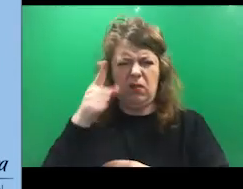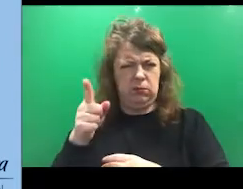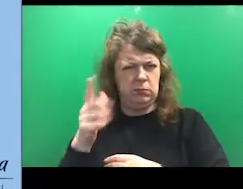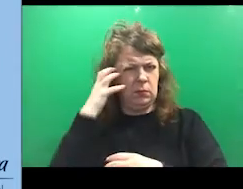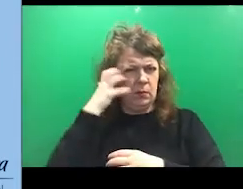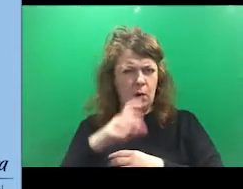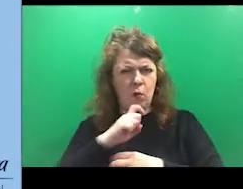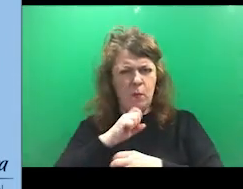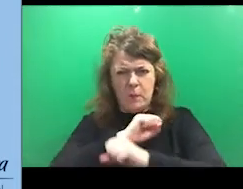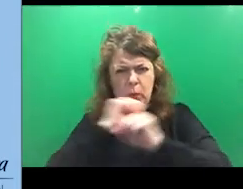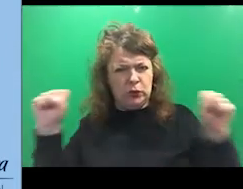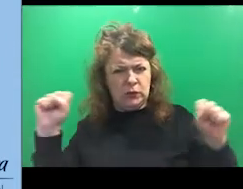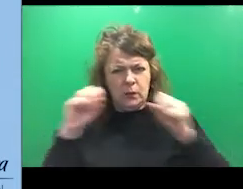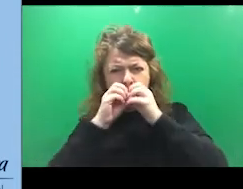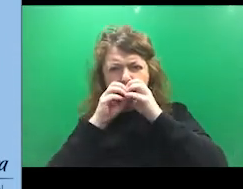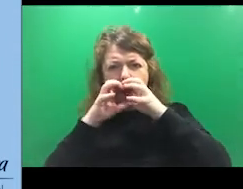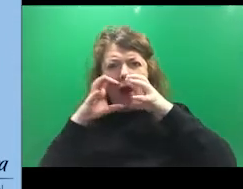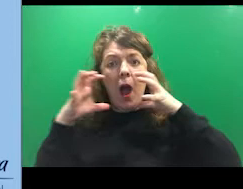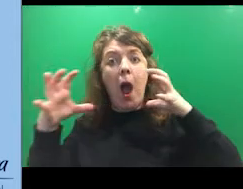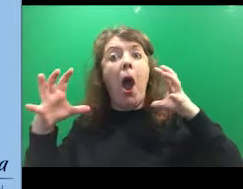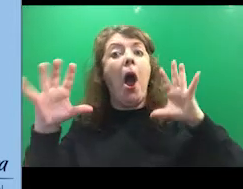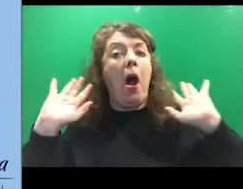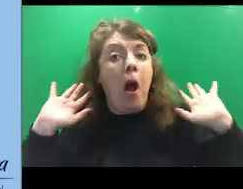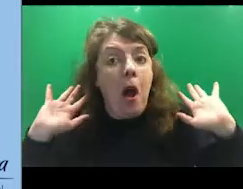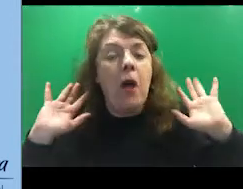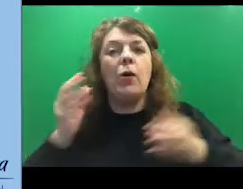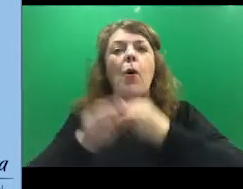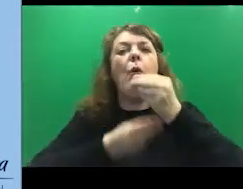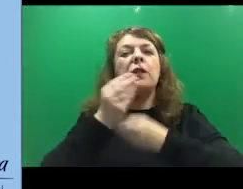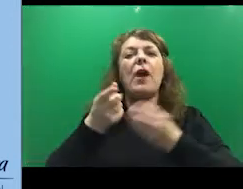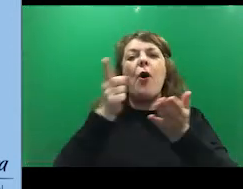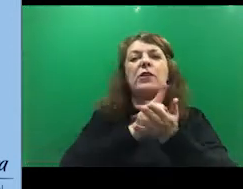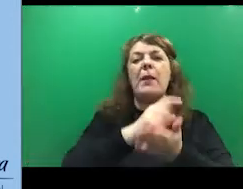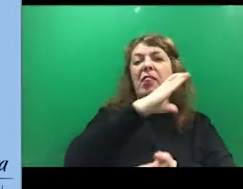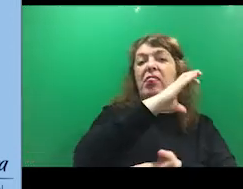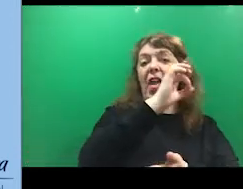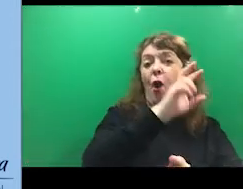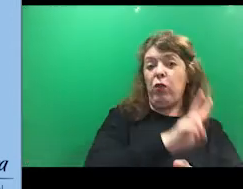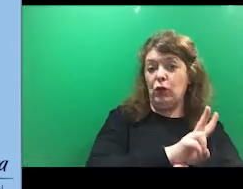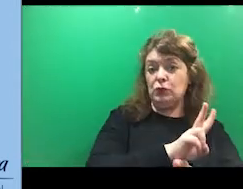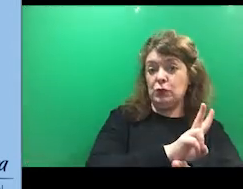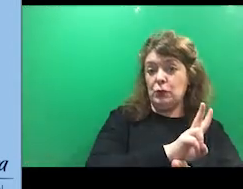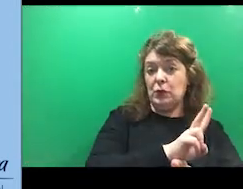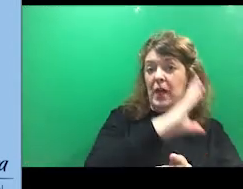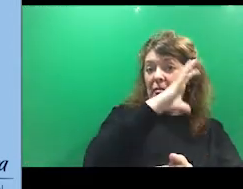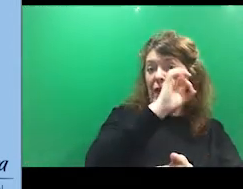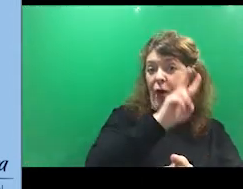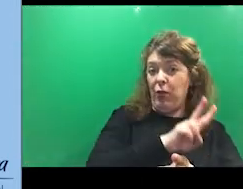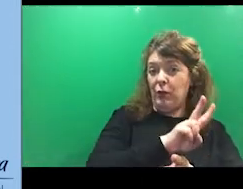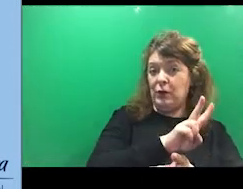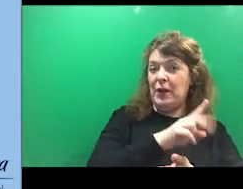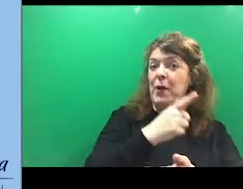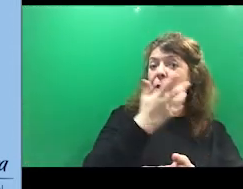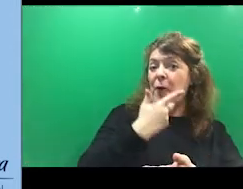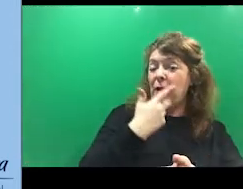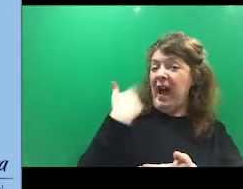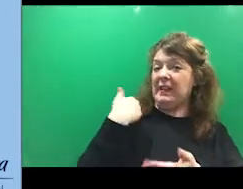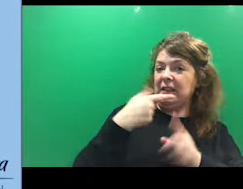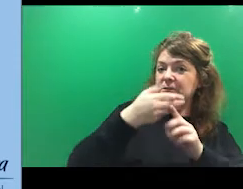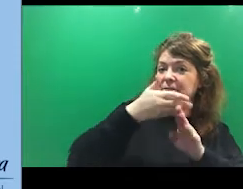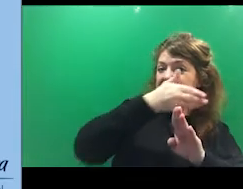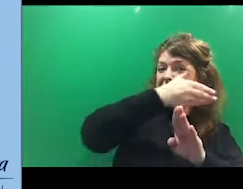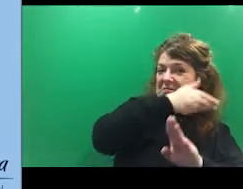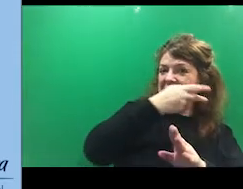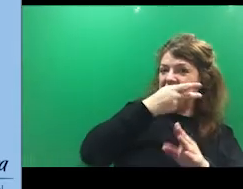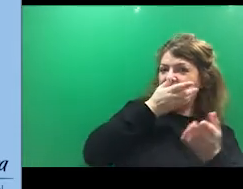soplar. ¿Y cómo podemos hacerlo? Bueno, pues utilizaremos de nuevo el CO2, ese que